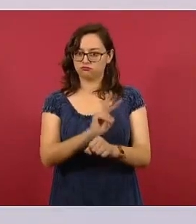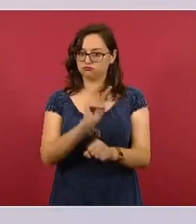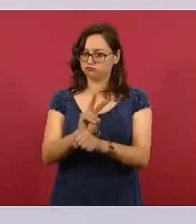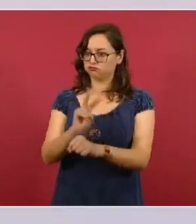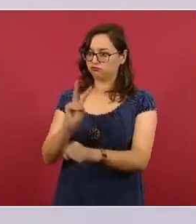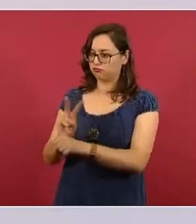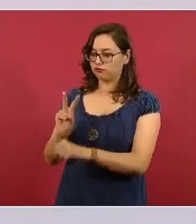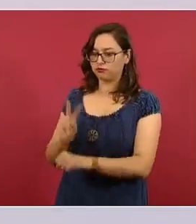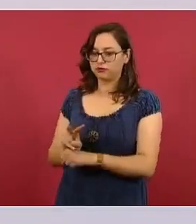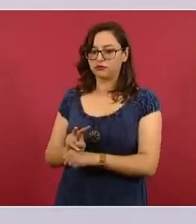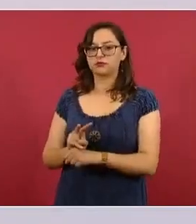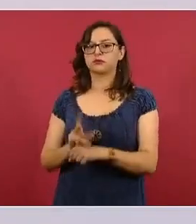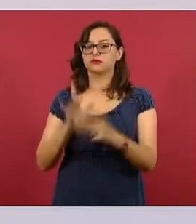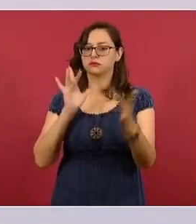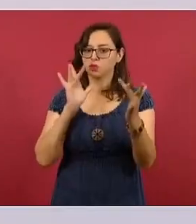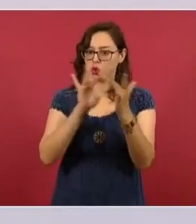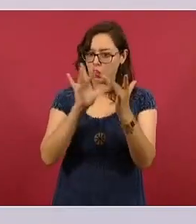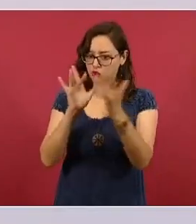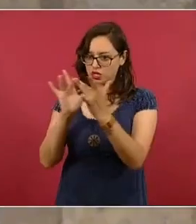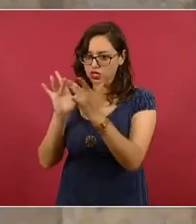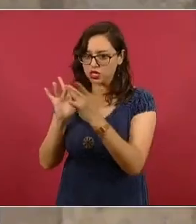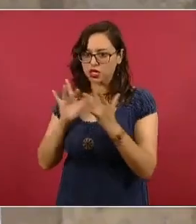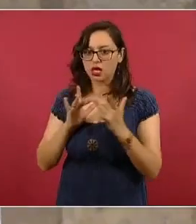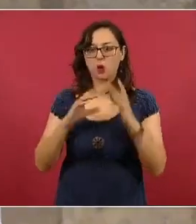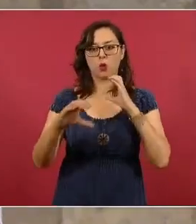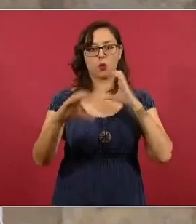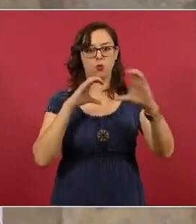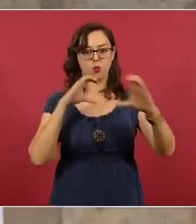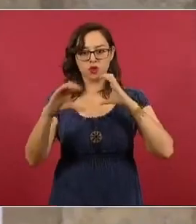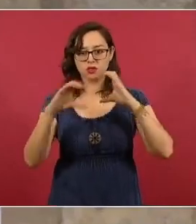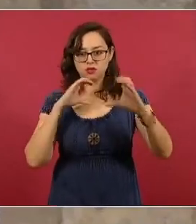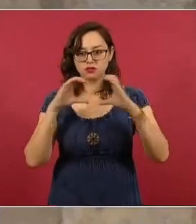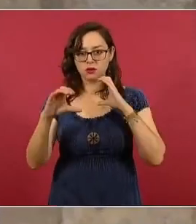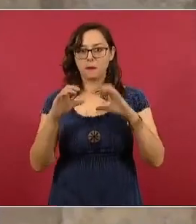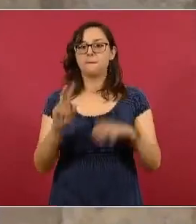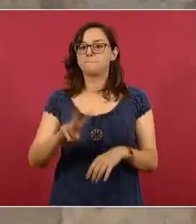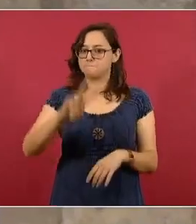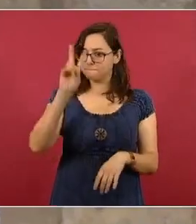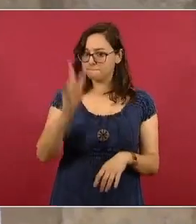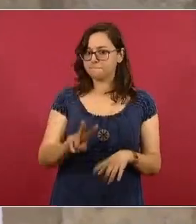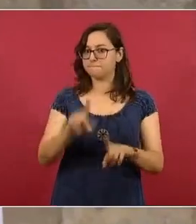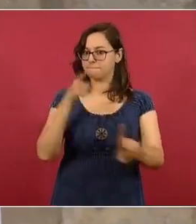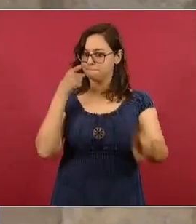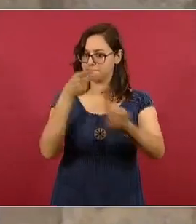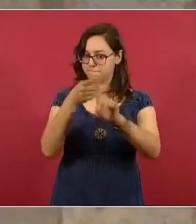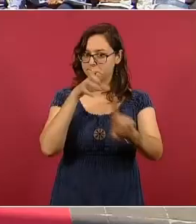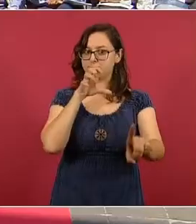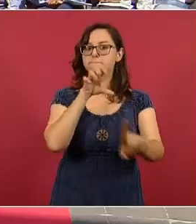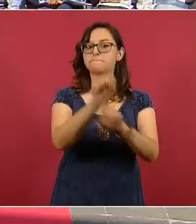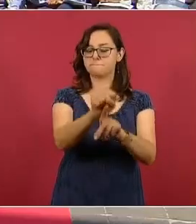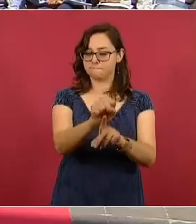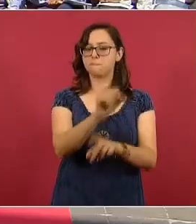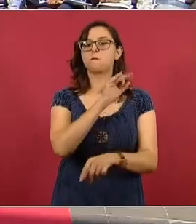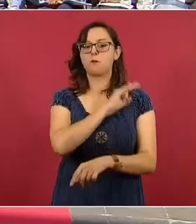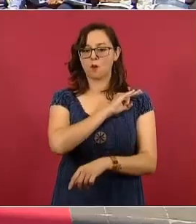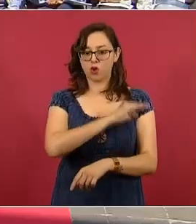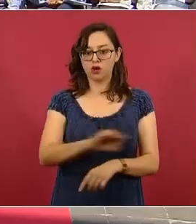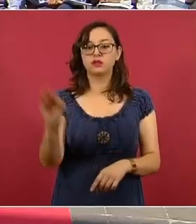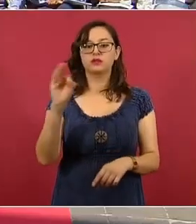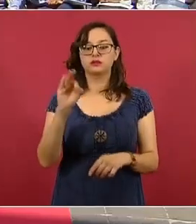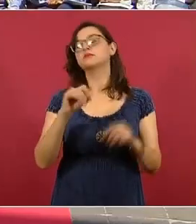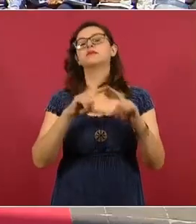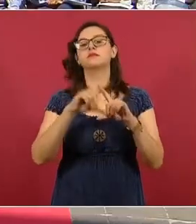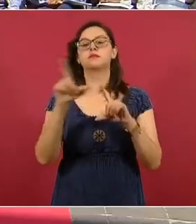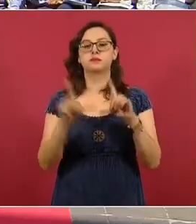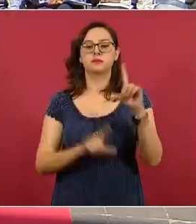estar en la comunicación para hacer efectivo que aterricen estas metas, que sean posible que el país